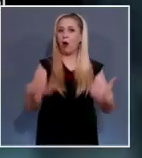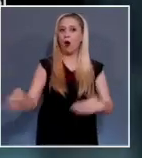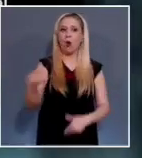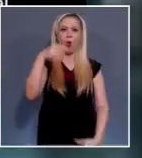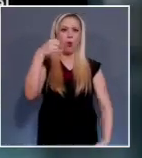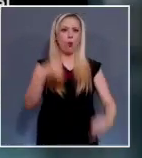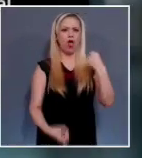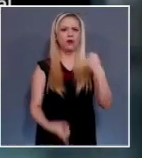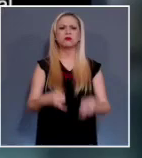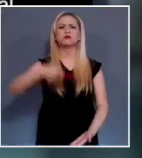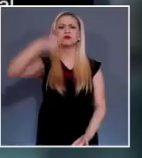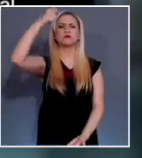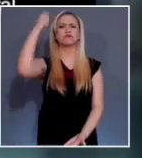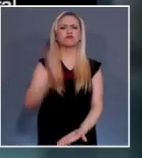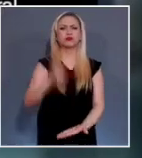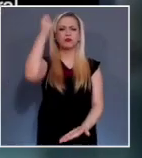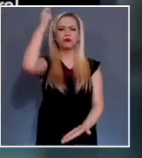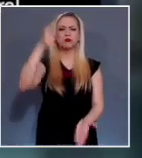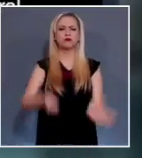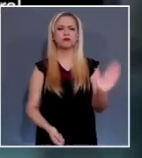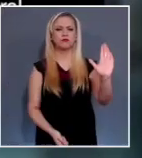certidumbre a la nueva justicia laboral.